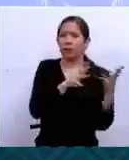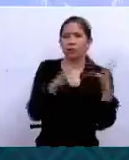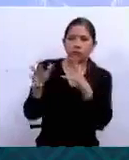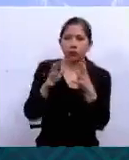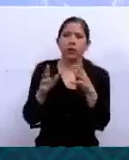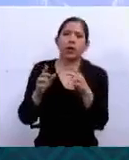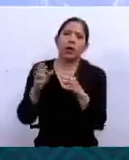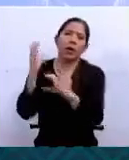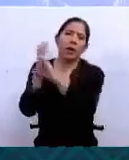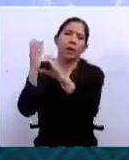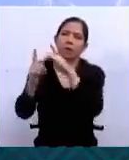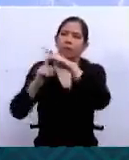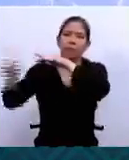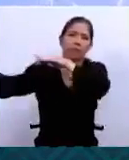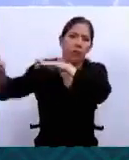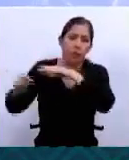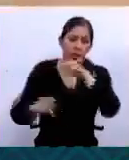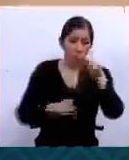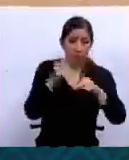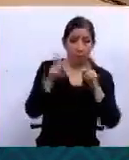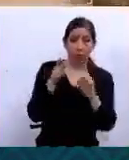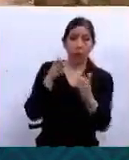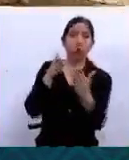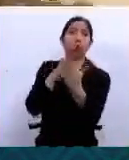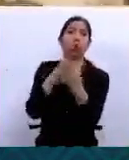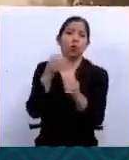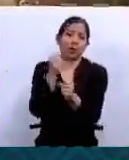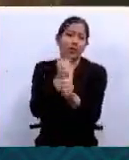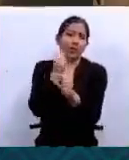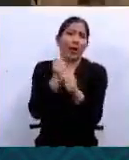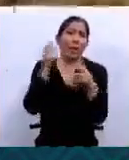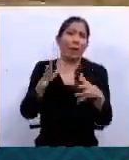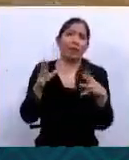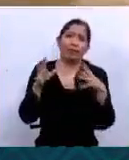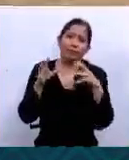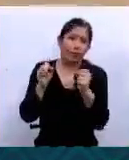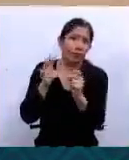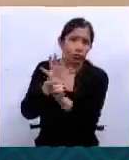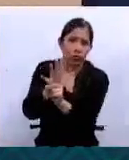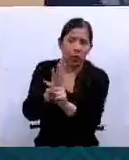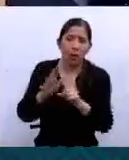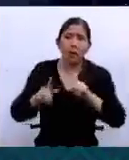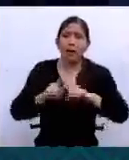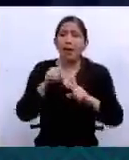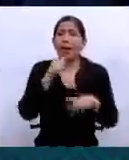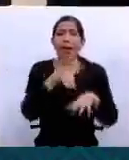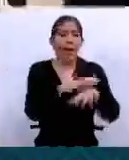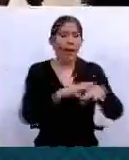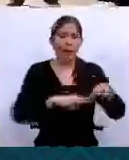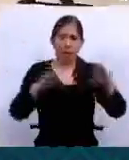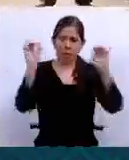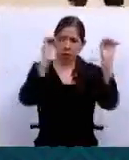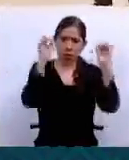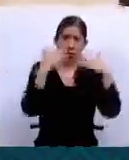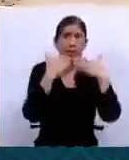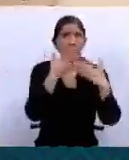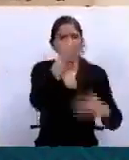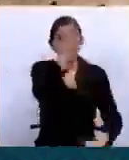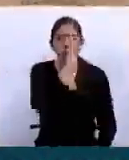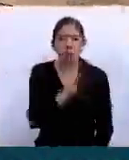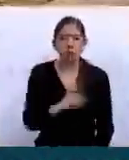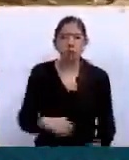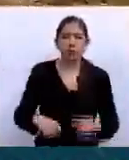Y han venido varias personas a poder atacar a los funcionarios. Gracias a Dios no tenemos heridos, pero como le digo,